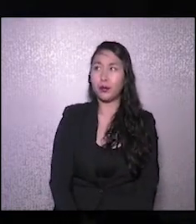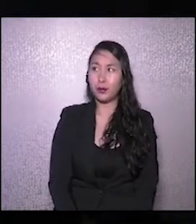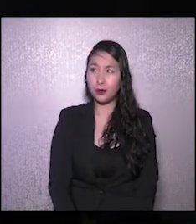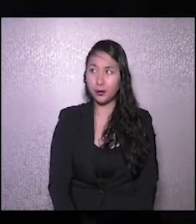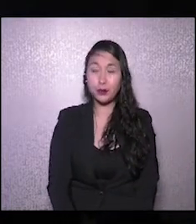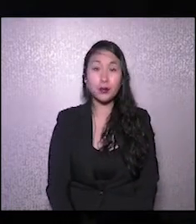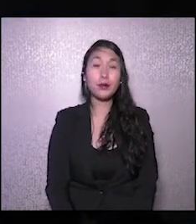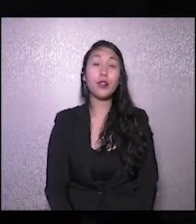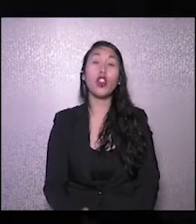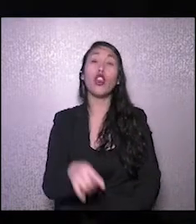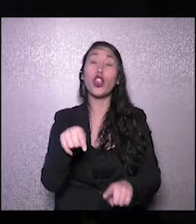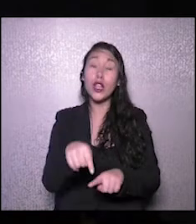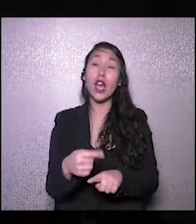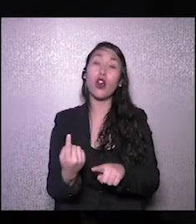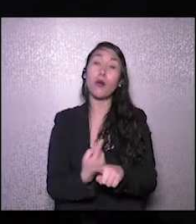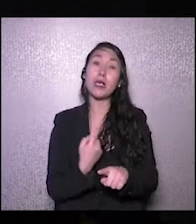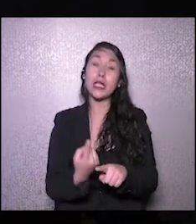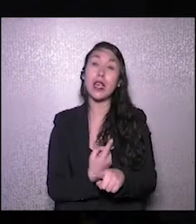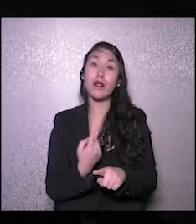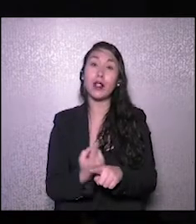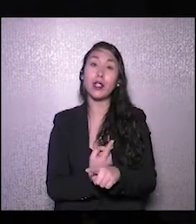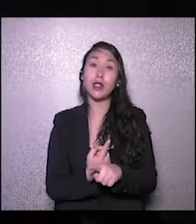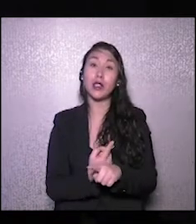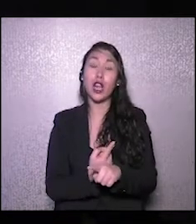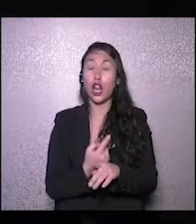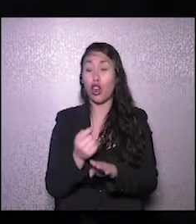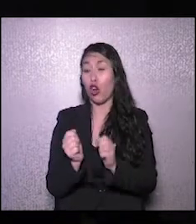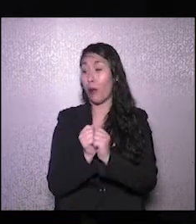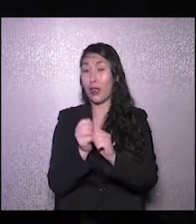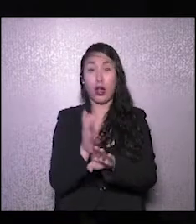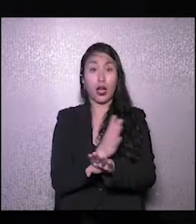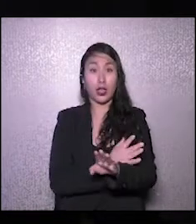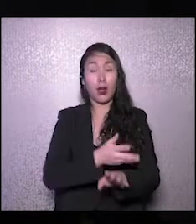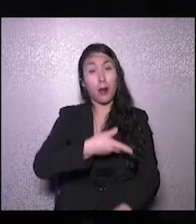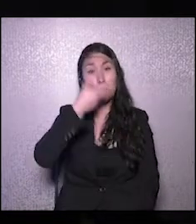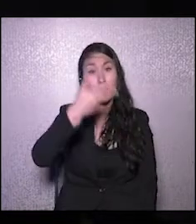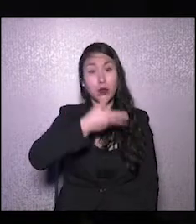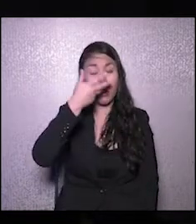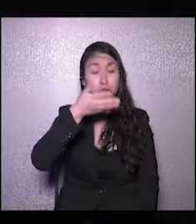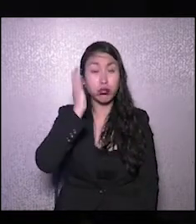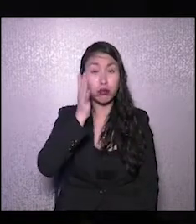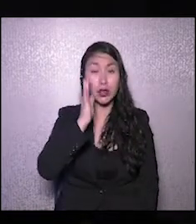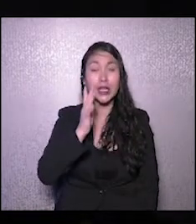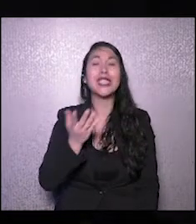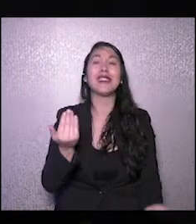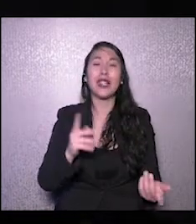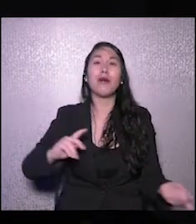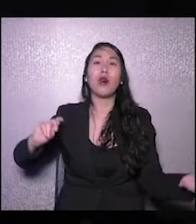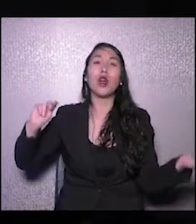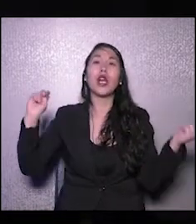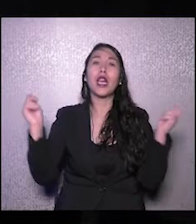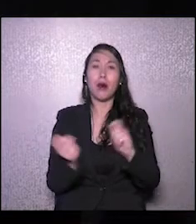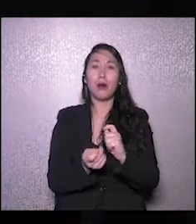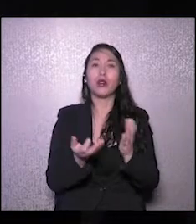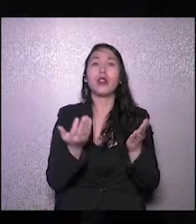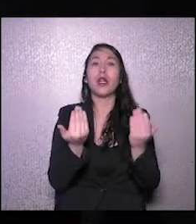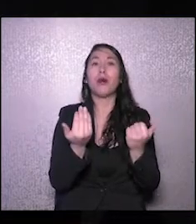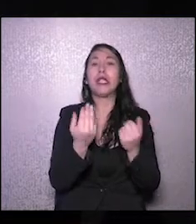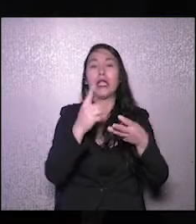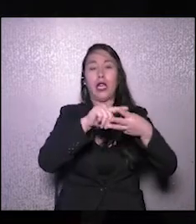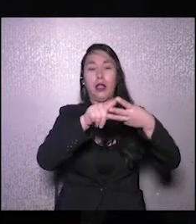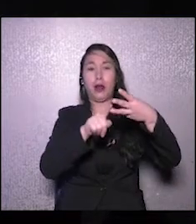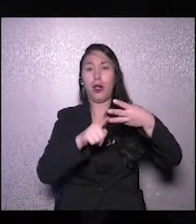Lo que comentaron hoy día los colegas que presentaron, efectivamente necesitamos cambios. Nosotros creemos que necesitamos 3 principales